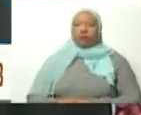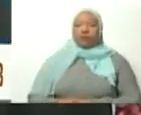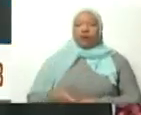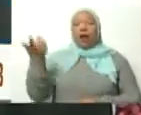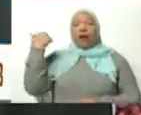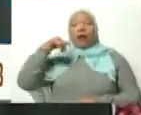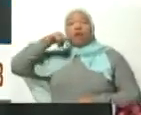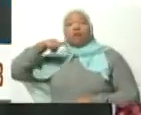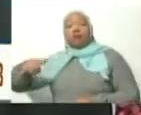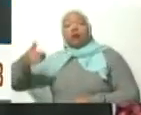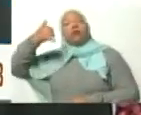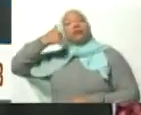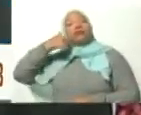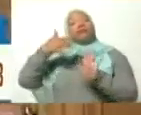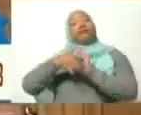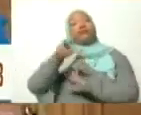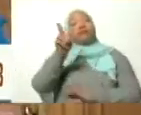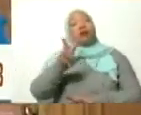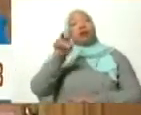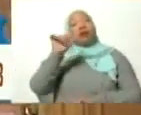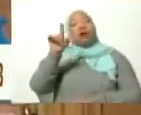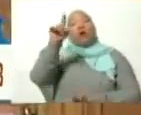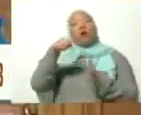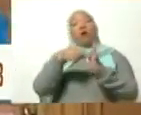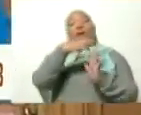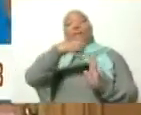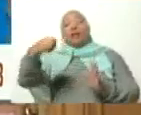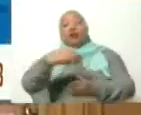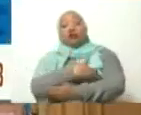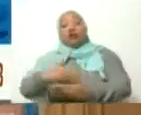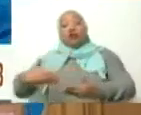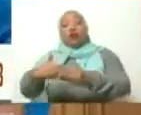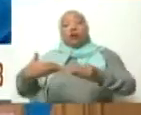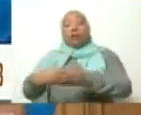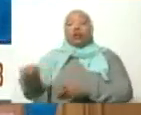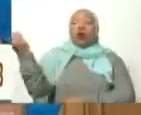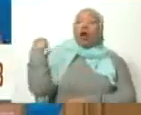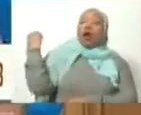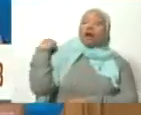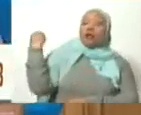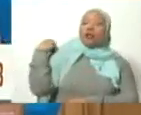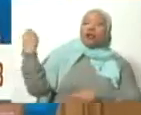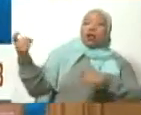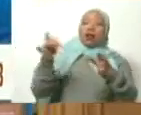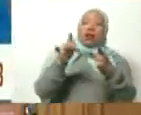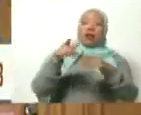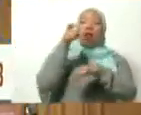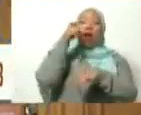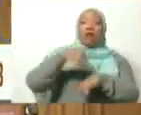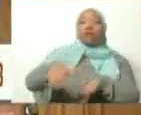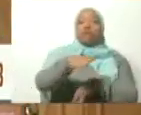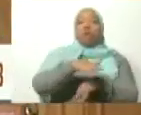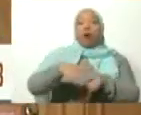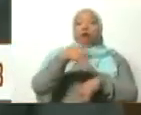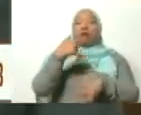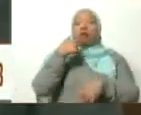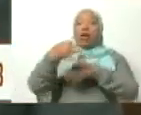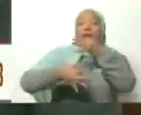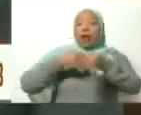Venat arribamos al millón de reportes directos del pueblo venezolano para direccionar la